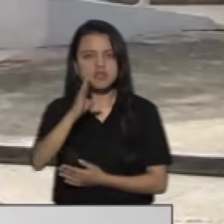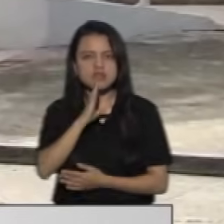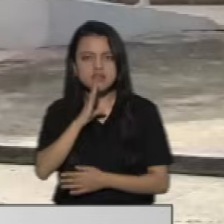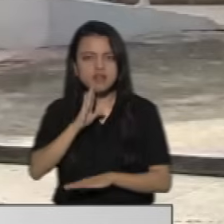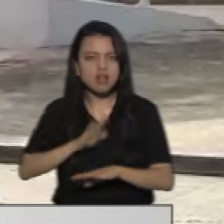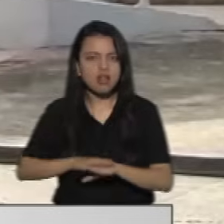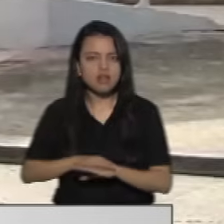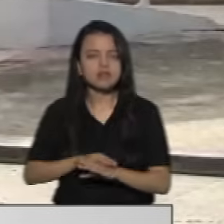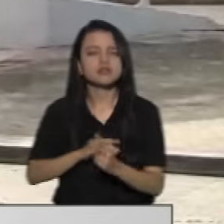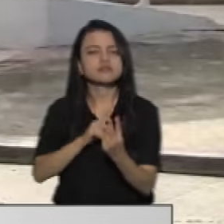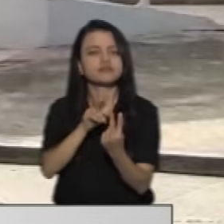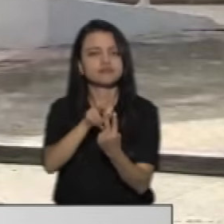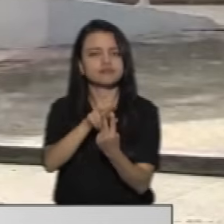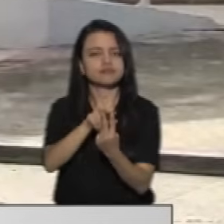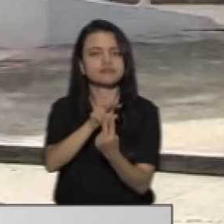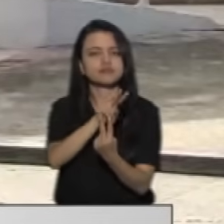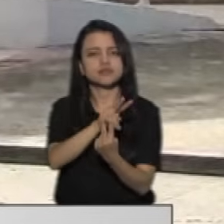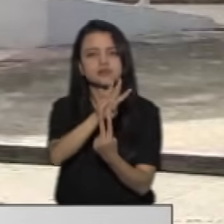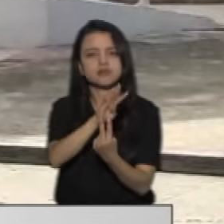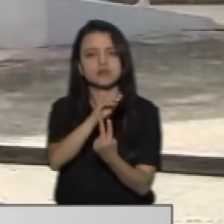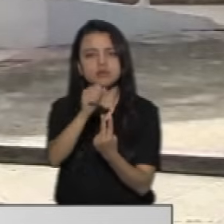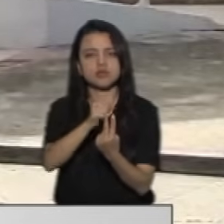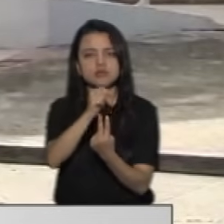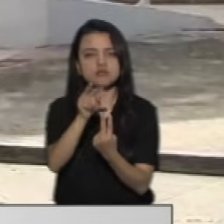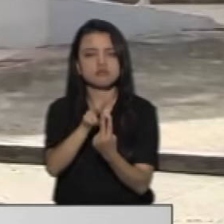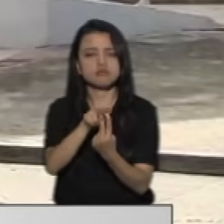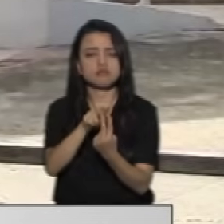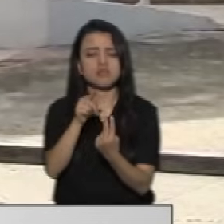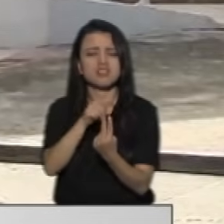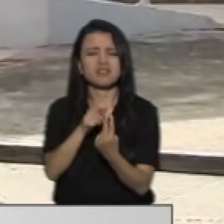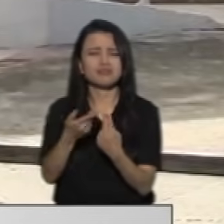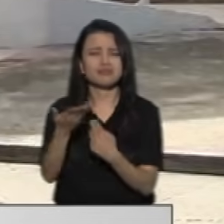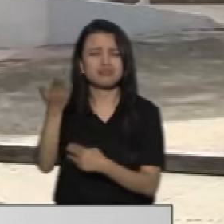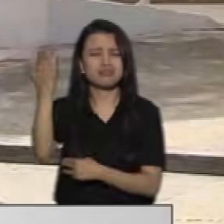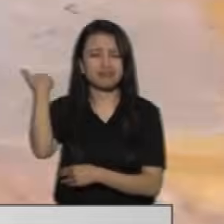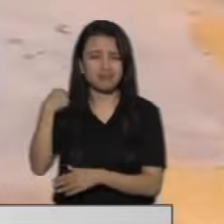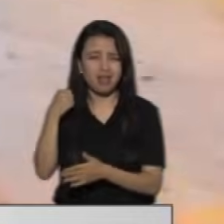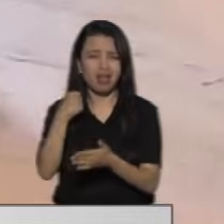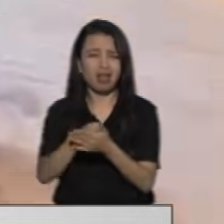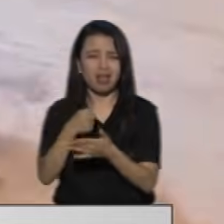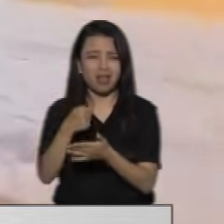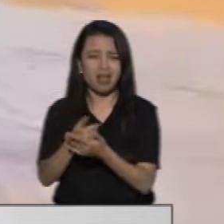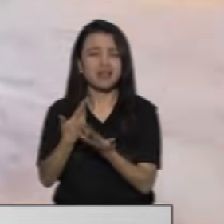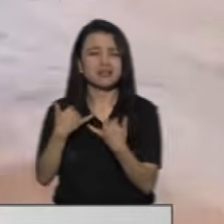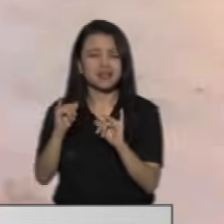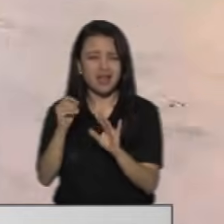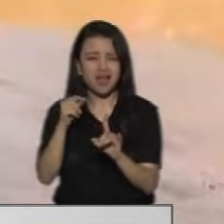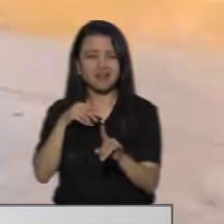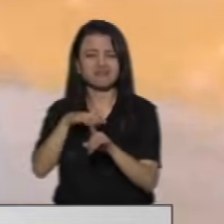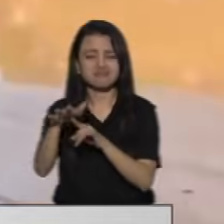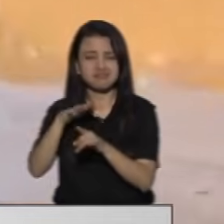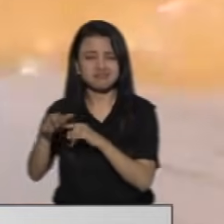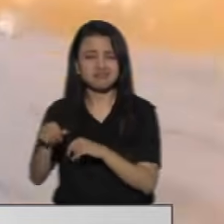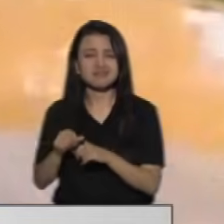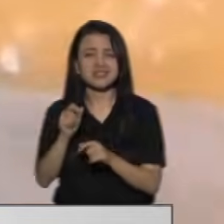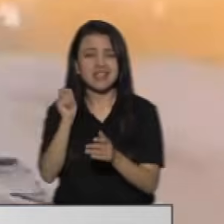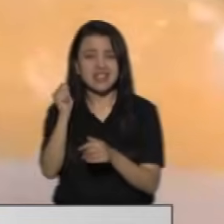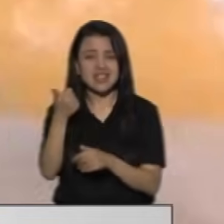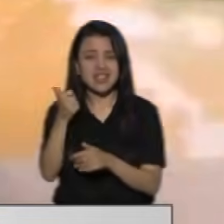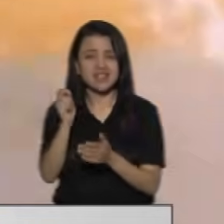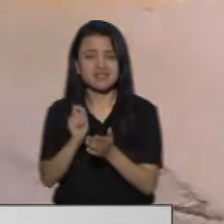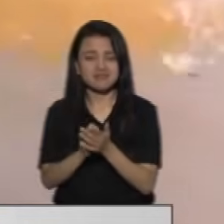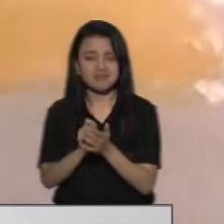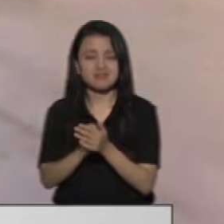24 años. También presentan 10 anotaciones por homicidio. Luego de un año de investigación se